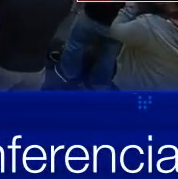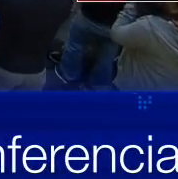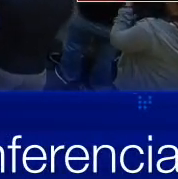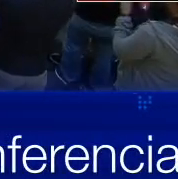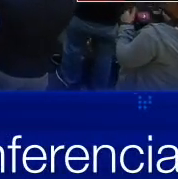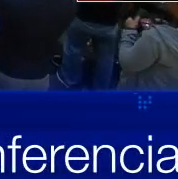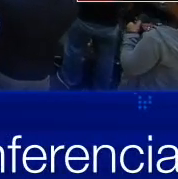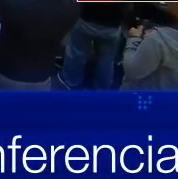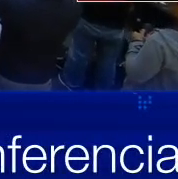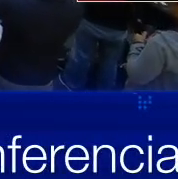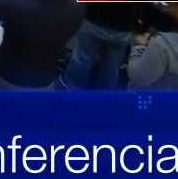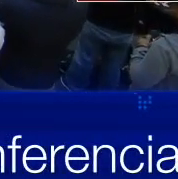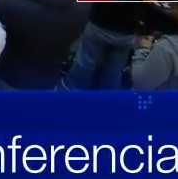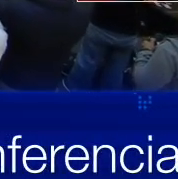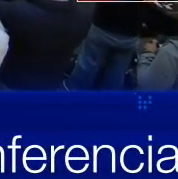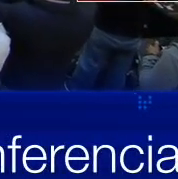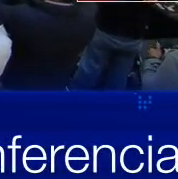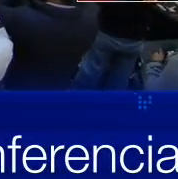Ánimo.